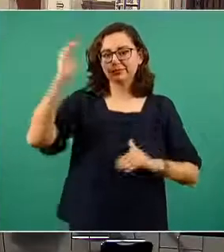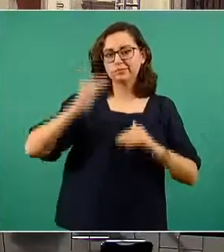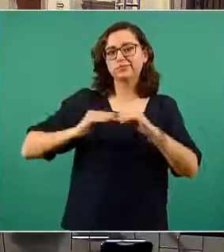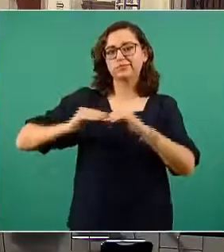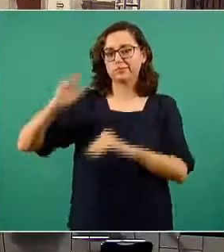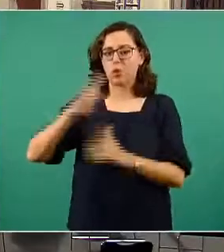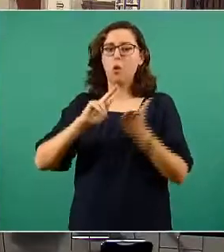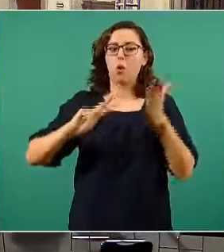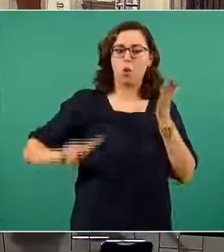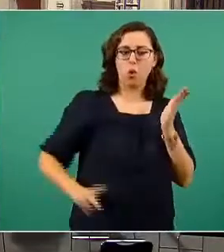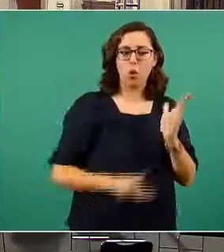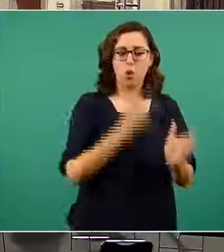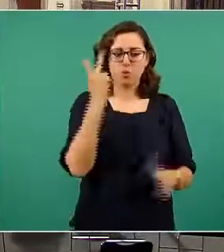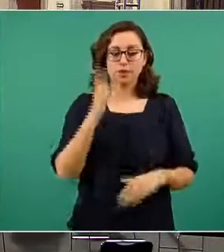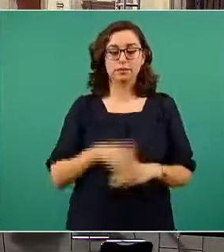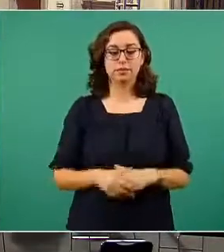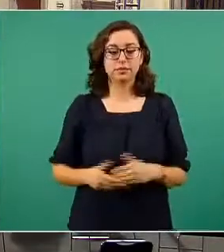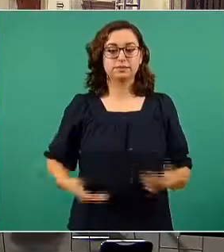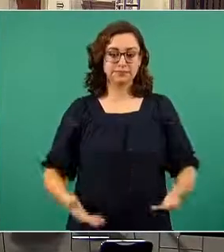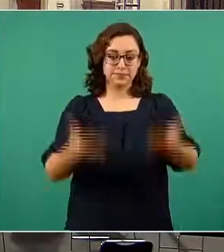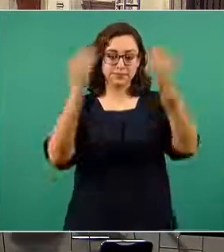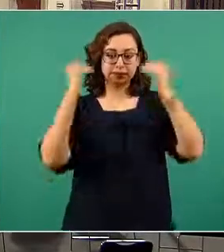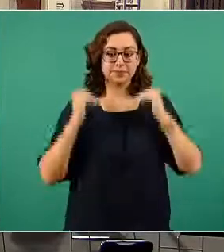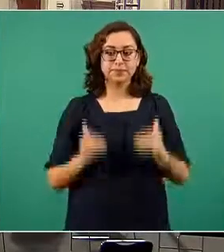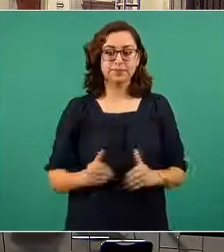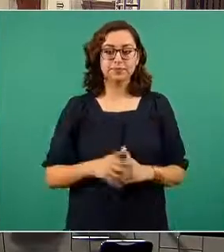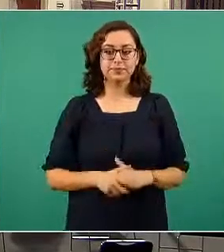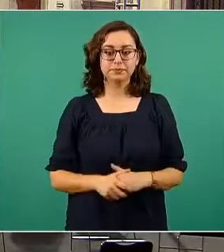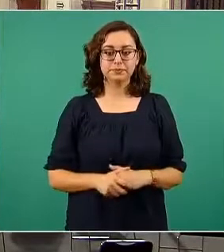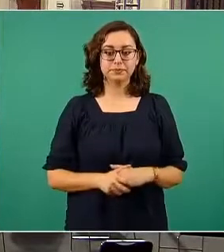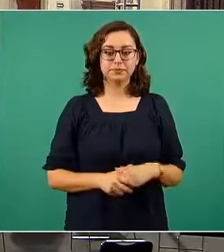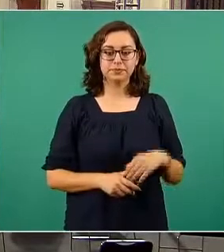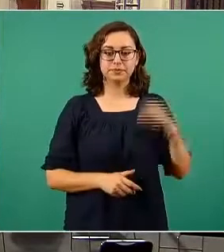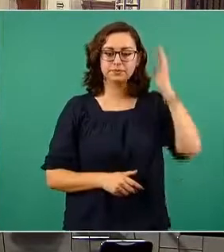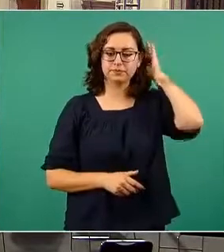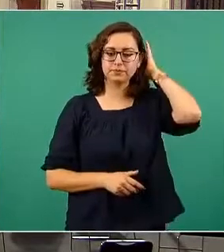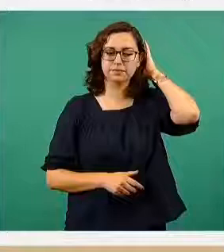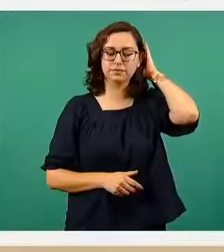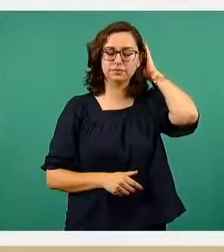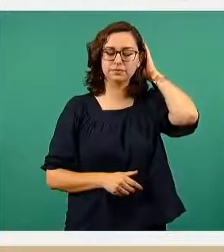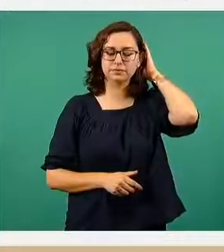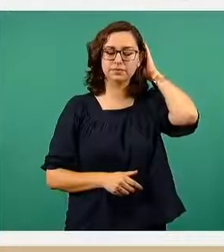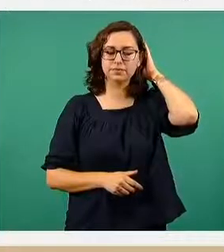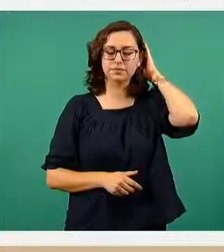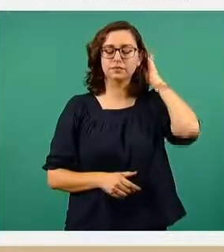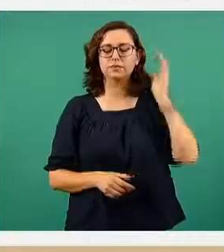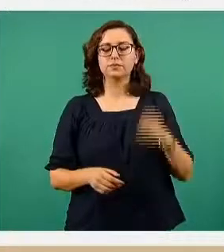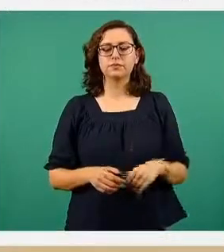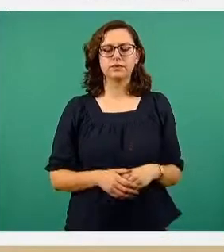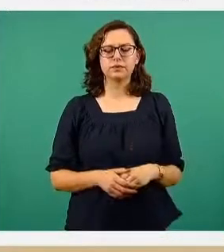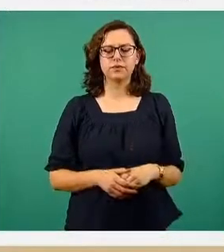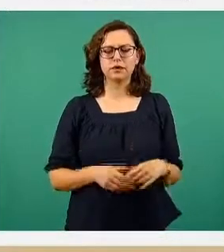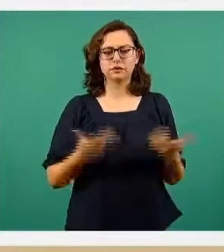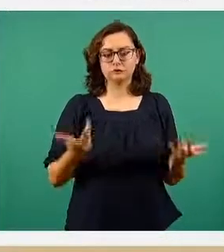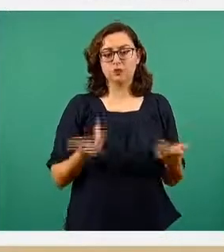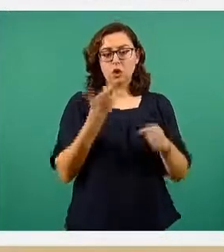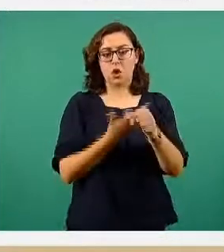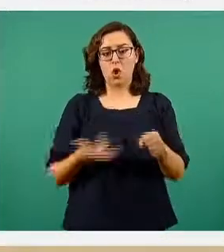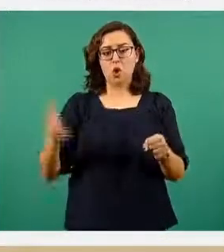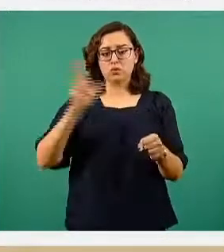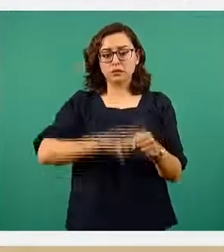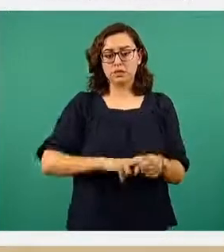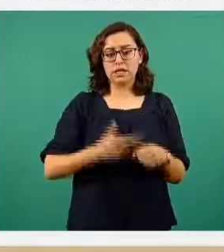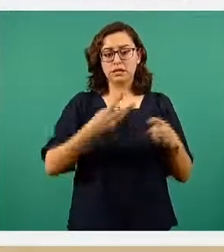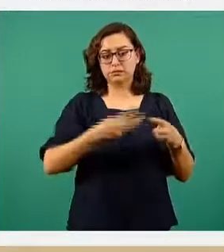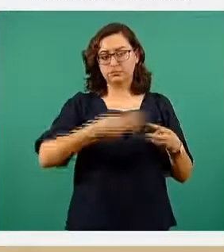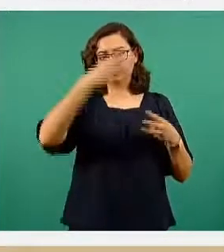comportamientos epidémicos. Si vemos la siguiente diapositiva, ahora sí representado el comportamiento de la hospitalización